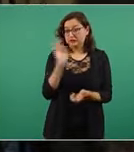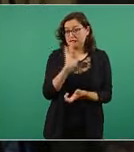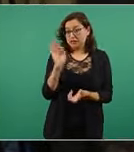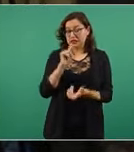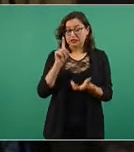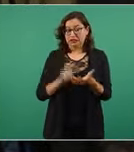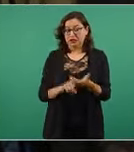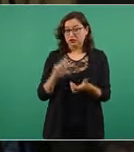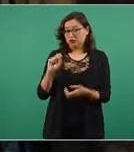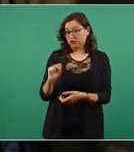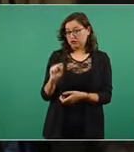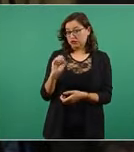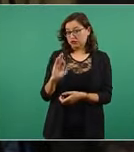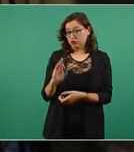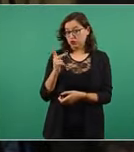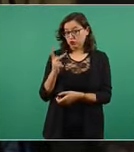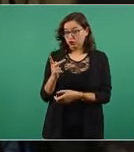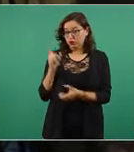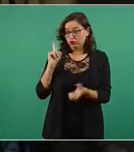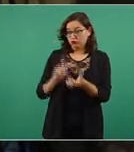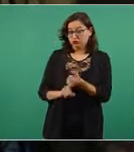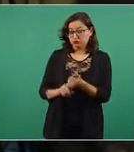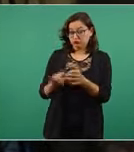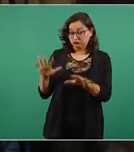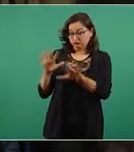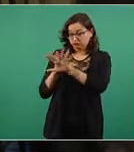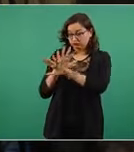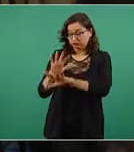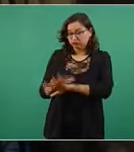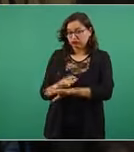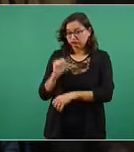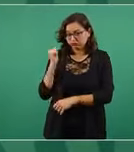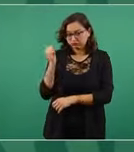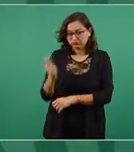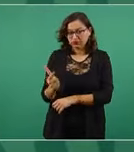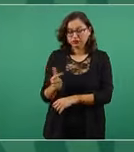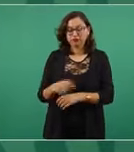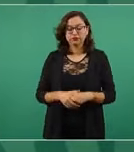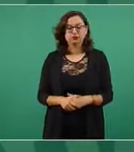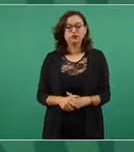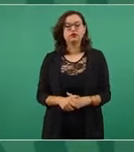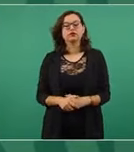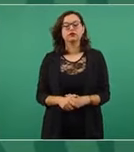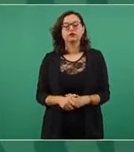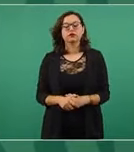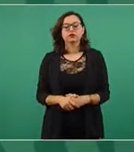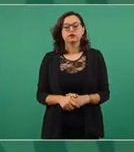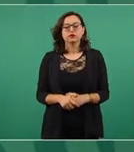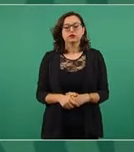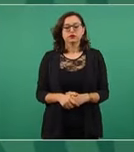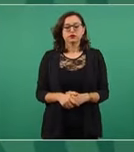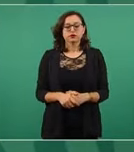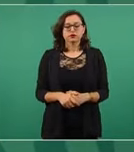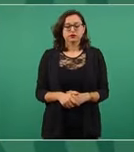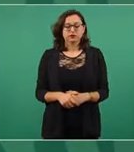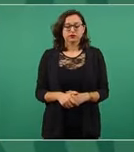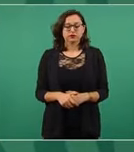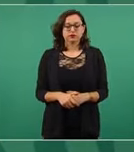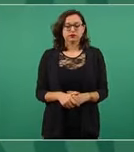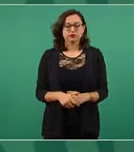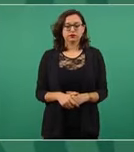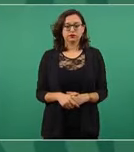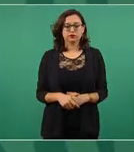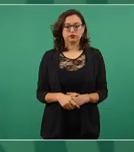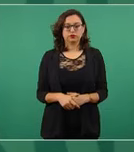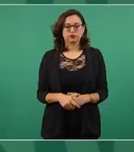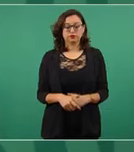Pública, ¿habría un cambio en esta secretaría o en alguna otra? Estamos viendo. El